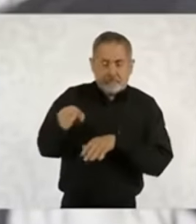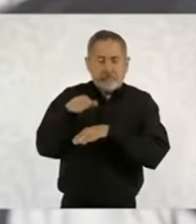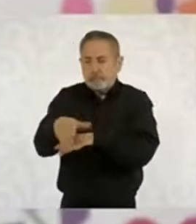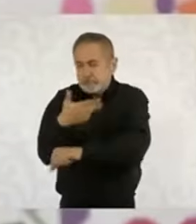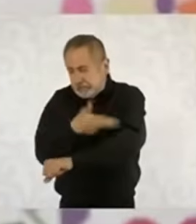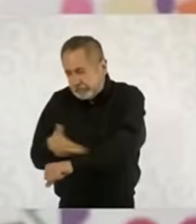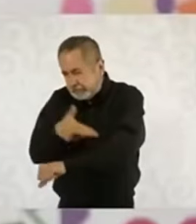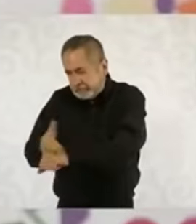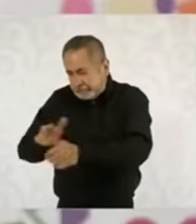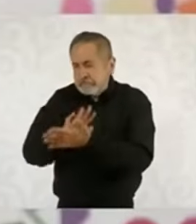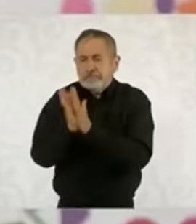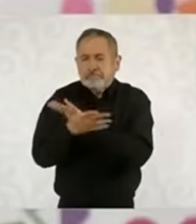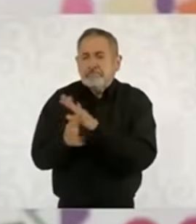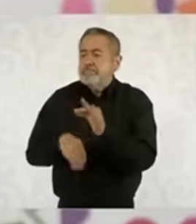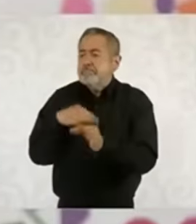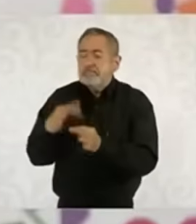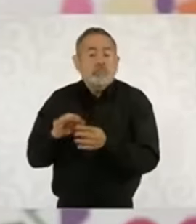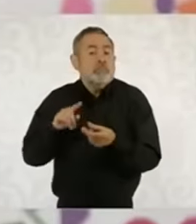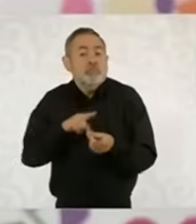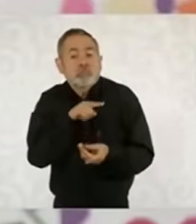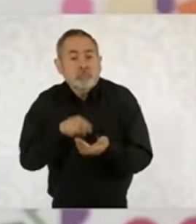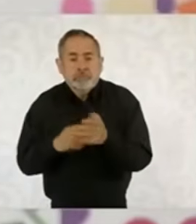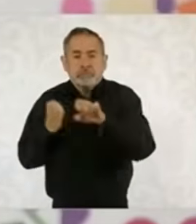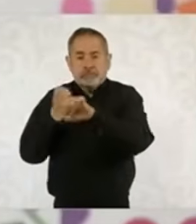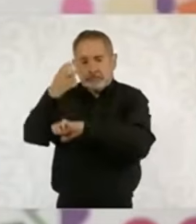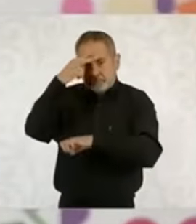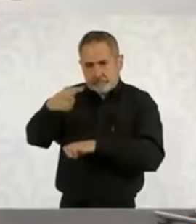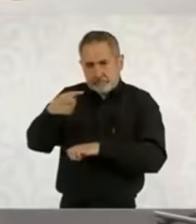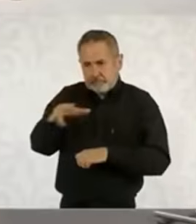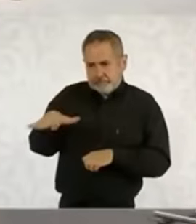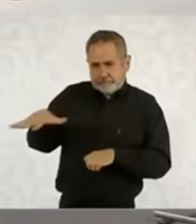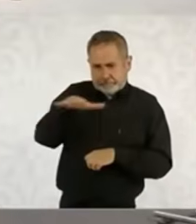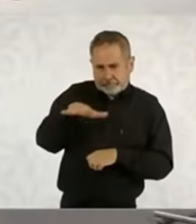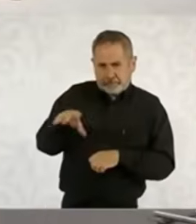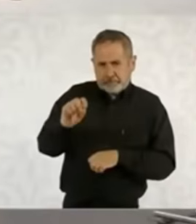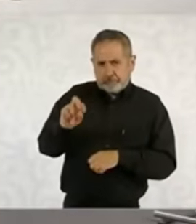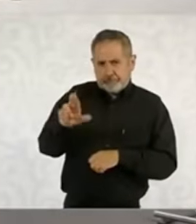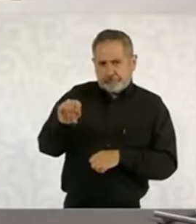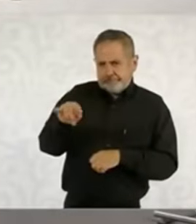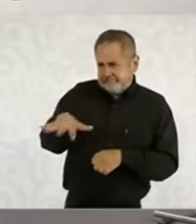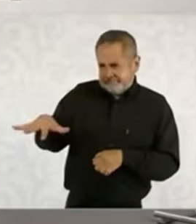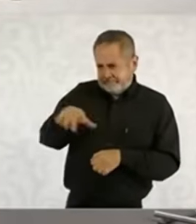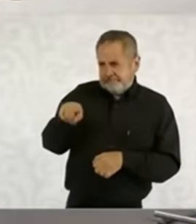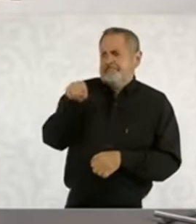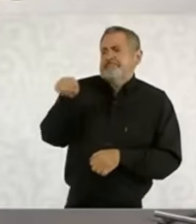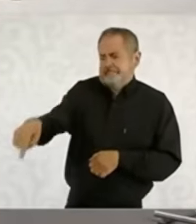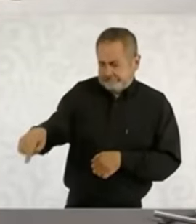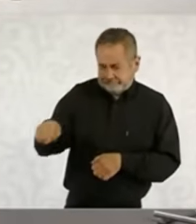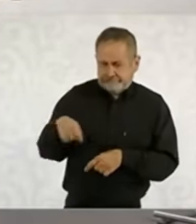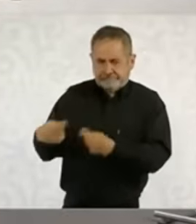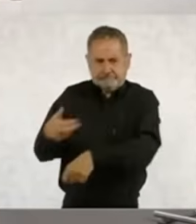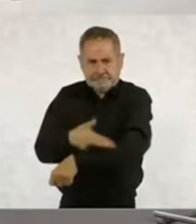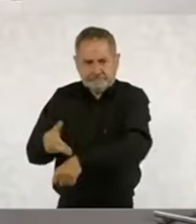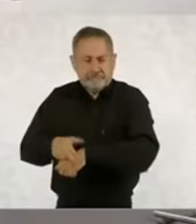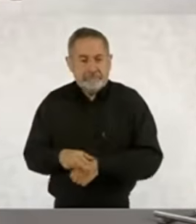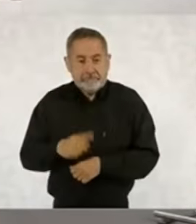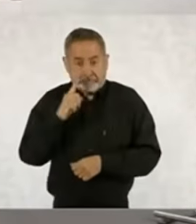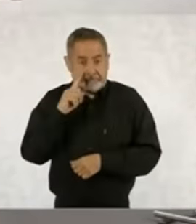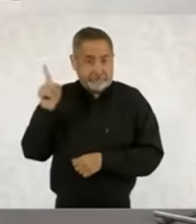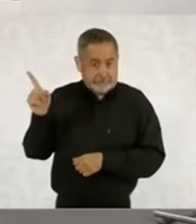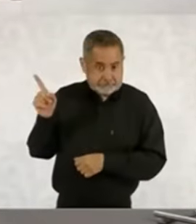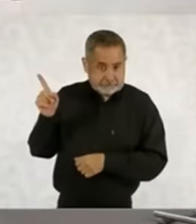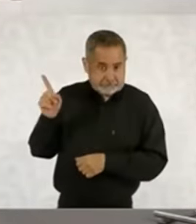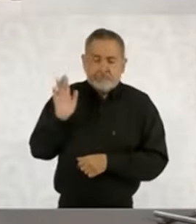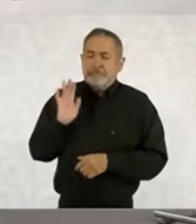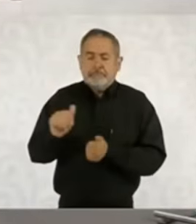de regularización es en el Estado de México y en el Oriente en particular del Estado de México. En la tabla de la derecha pueden ver los